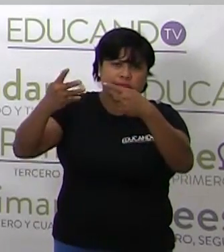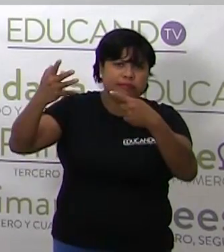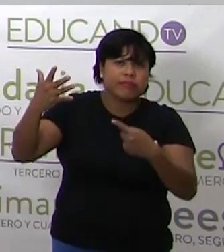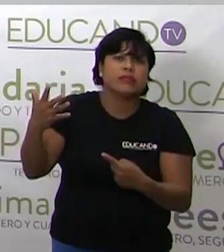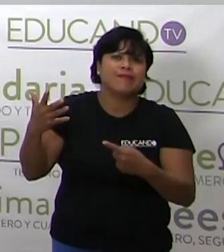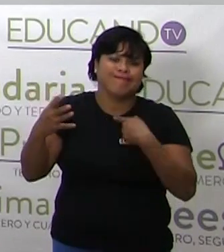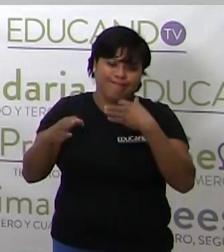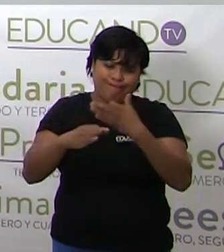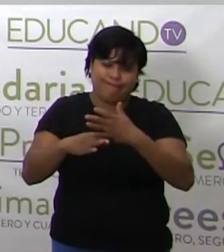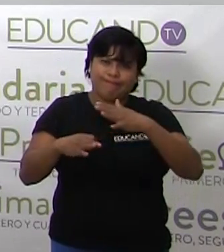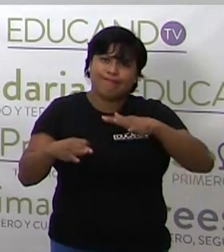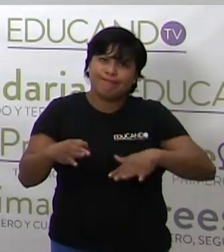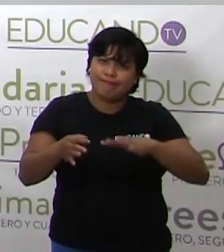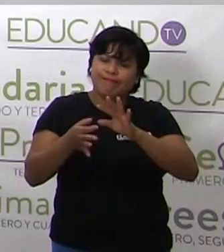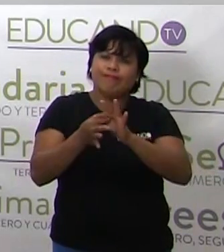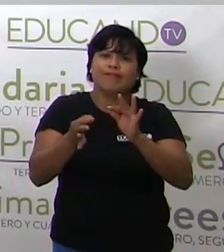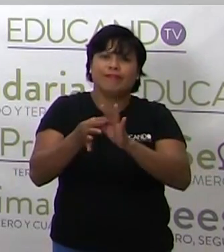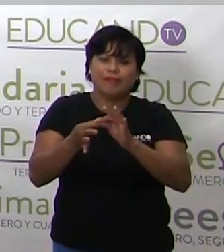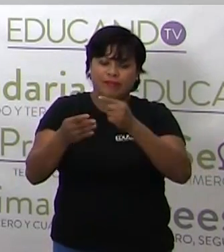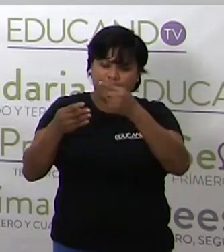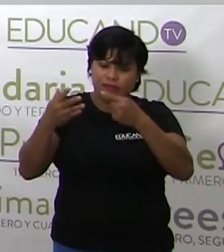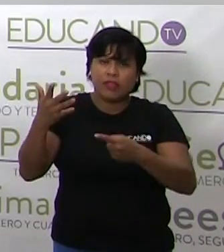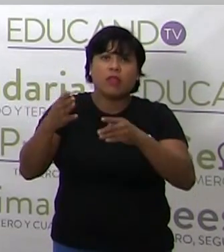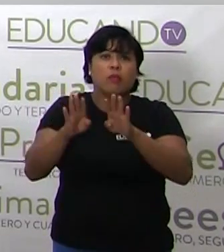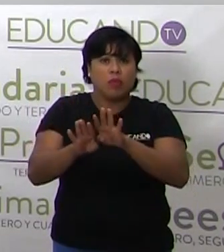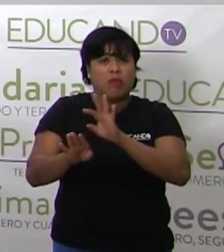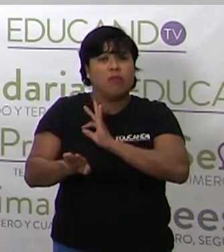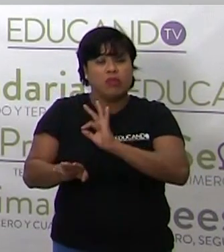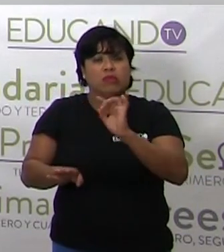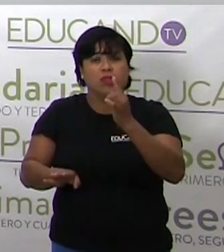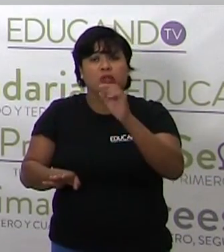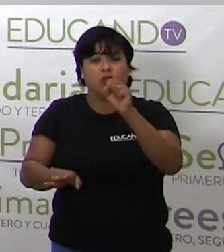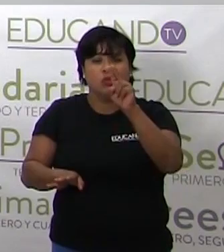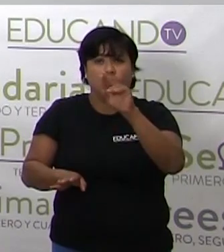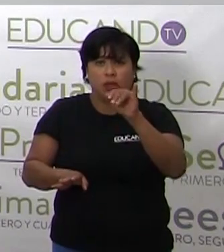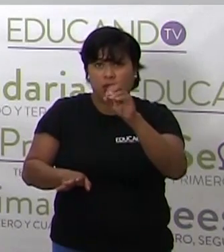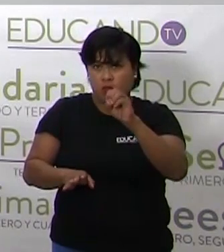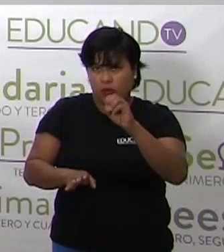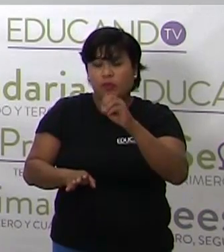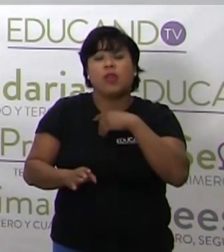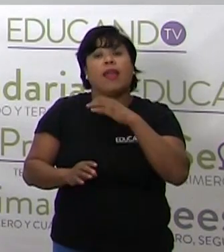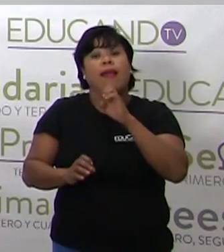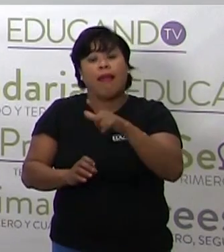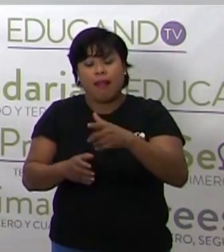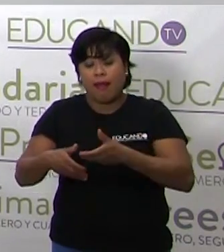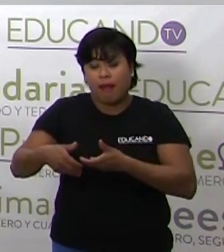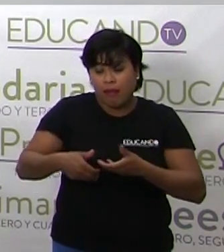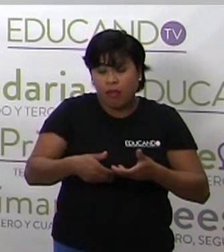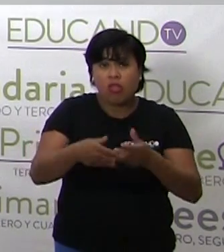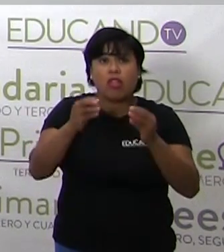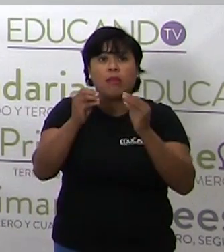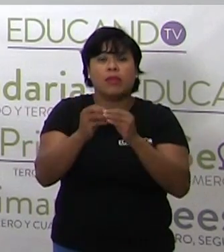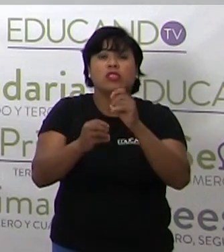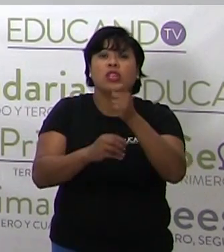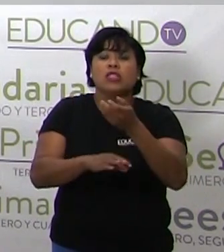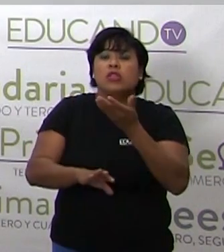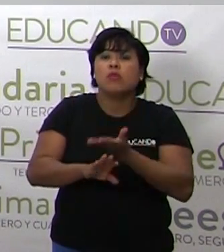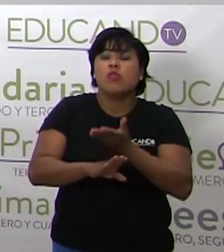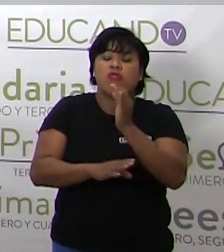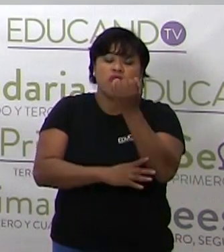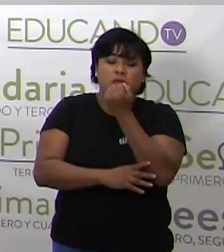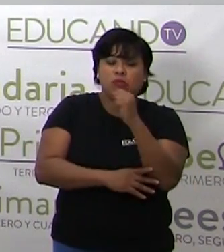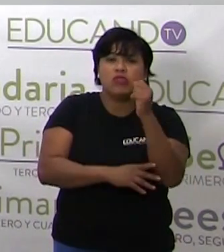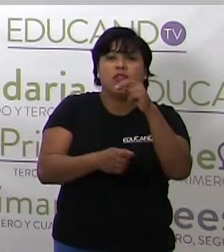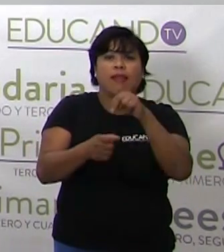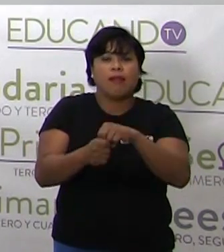estas categorías un sujeto. Entonces acá tenemos que el Callejón del Beso es muy